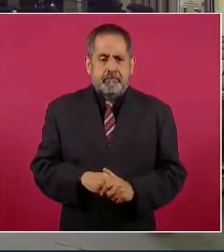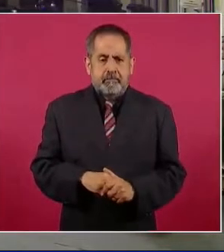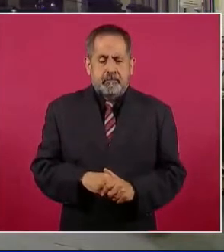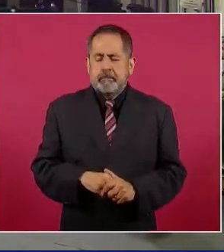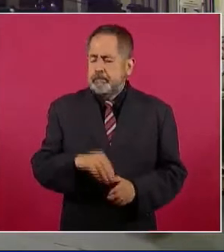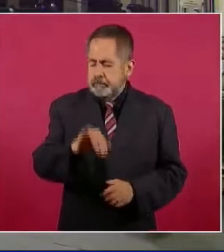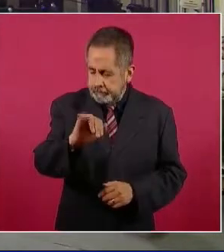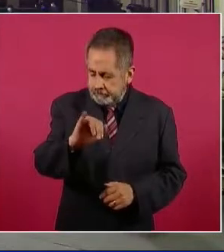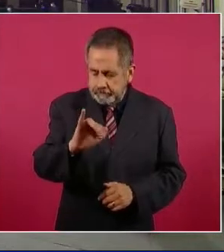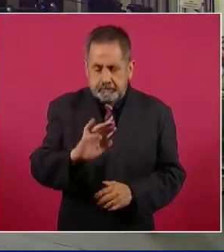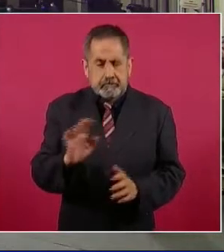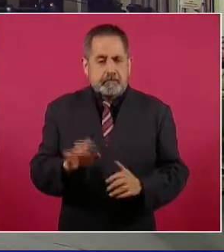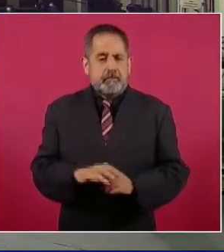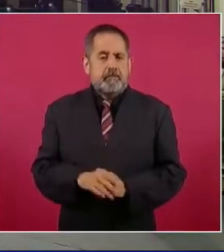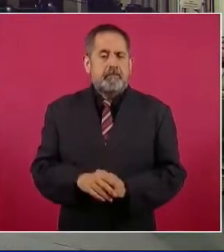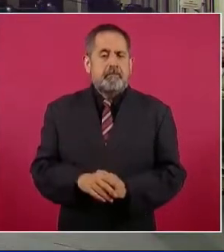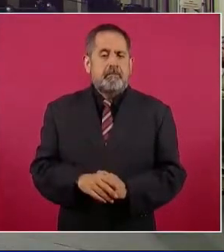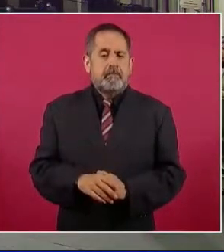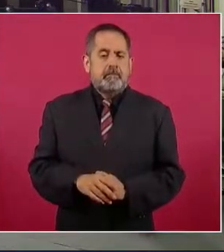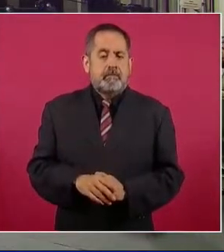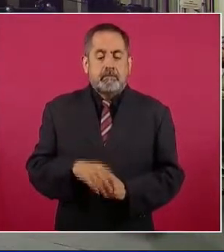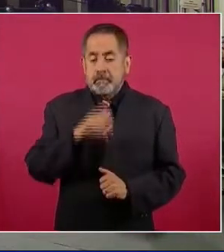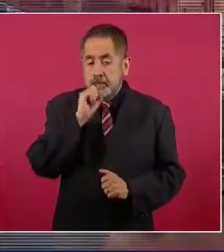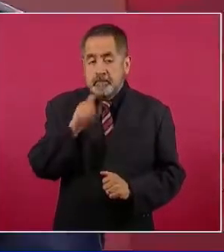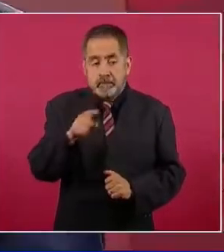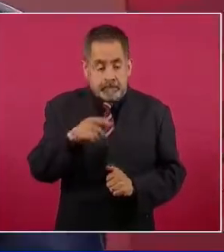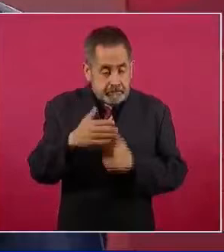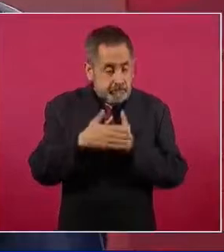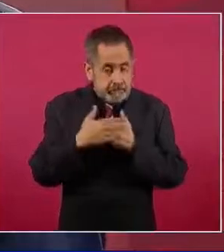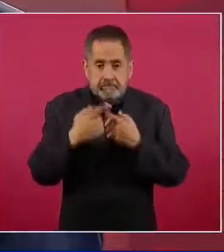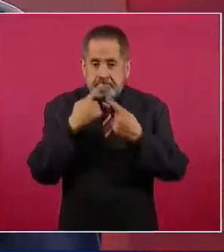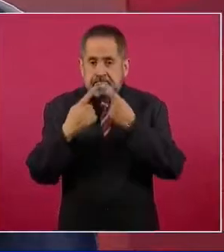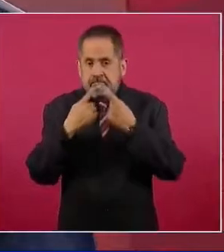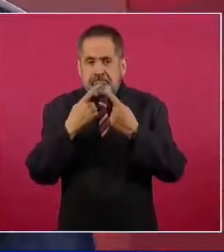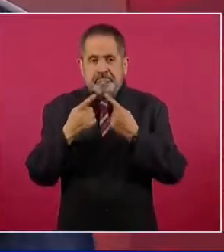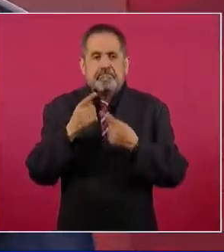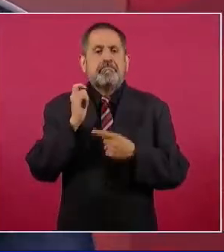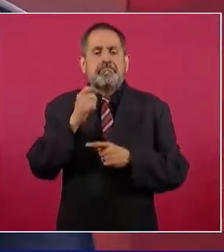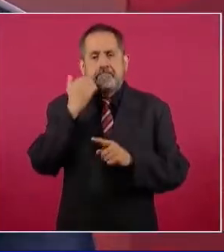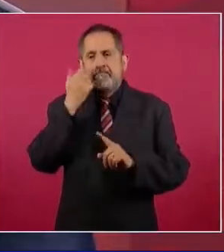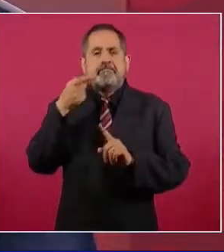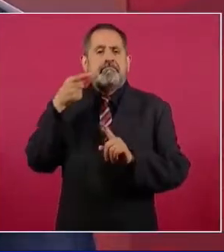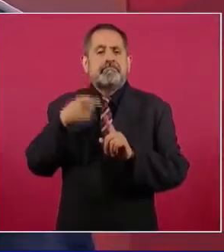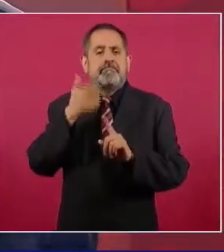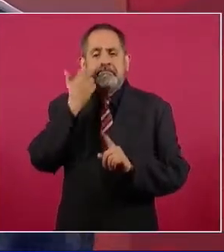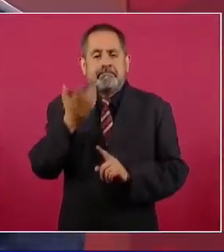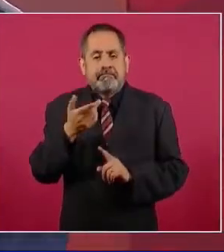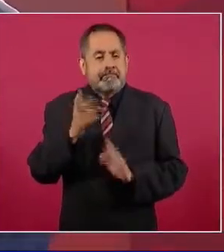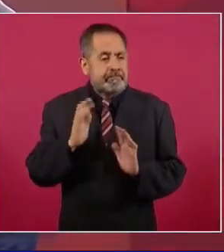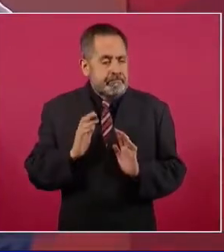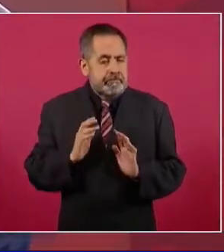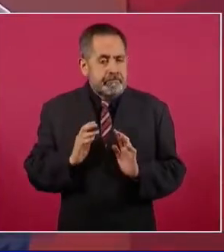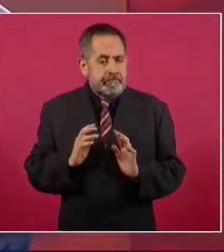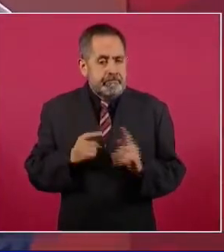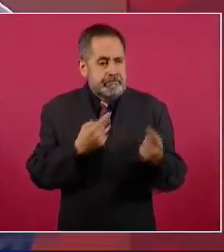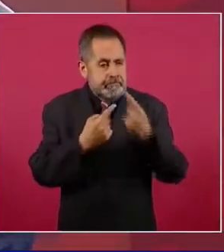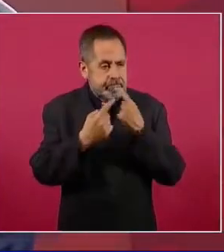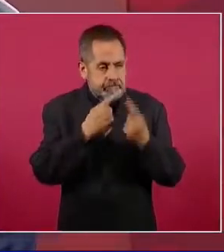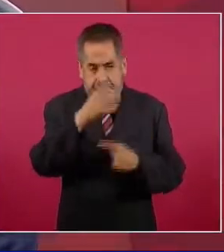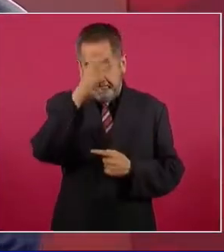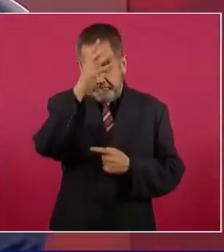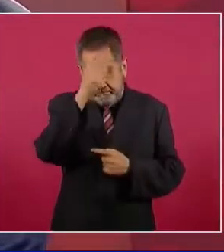Sí, y lo que se busca es un